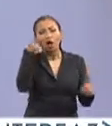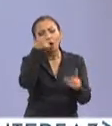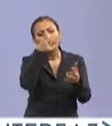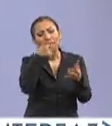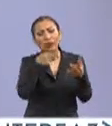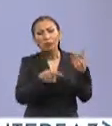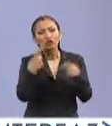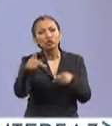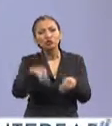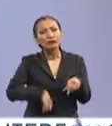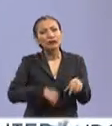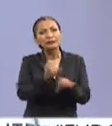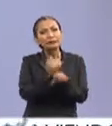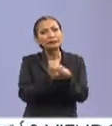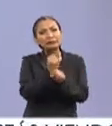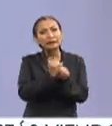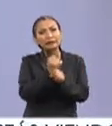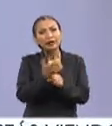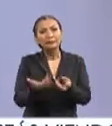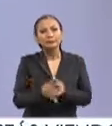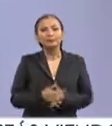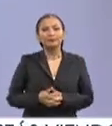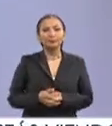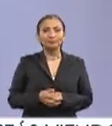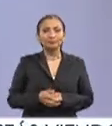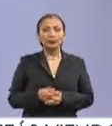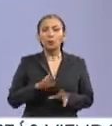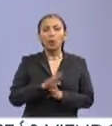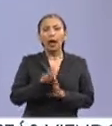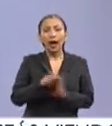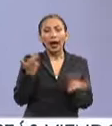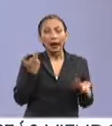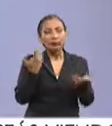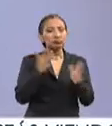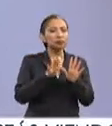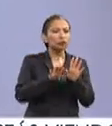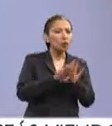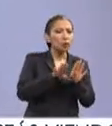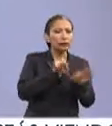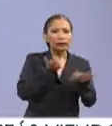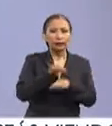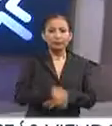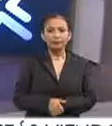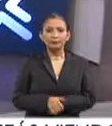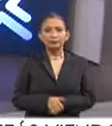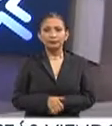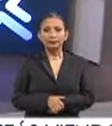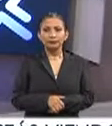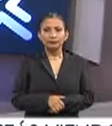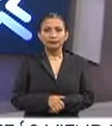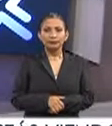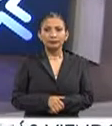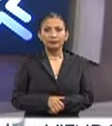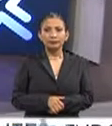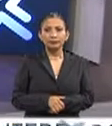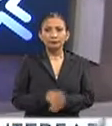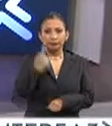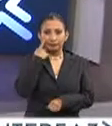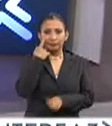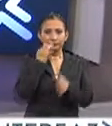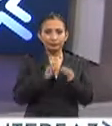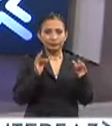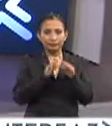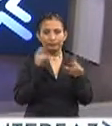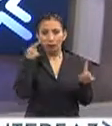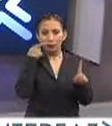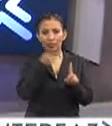objetivos de este interesante reportaje, ¿cuál fue el marco teórico? ¿Cómo estuvo trabajado? Claro, mira, Omar, te cuento,